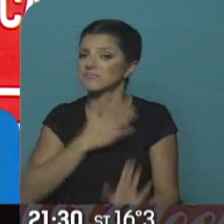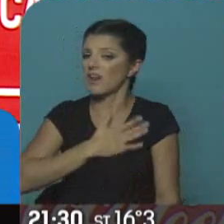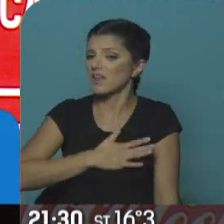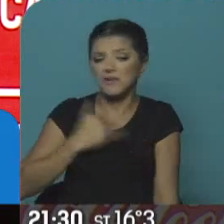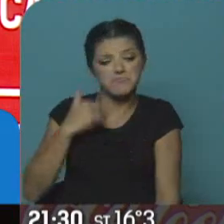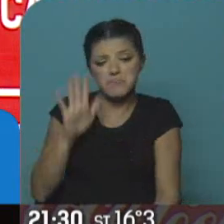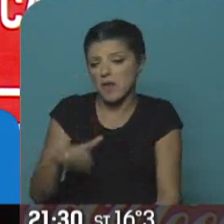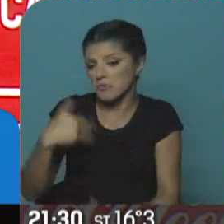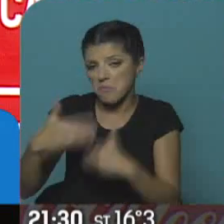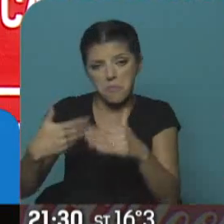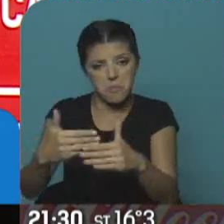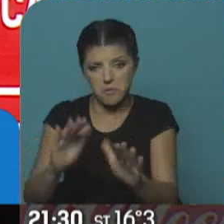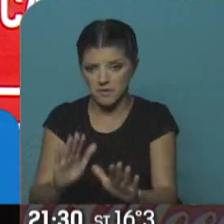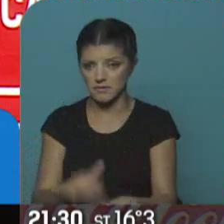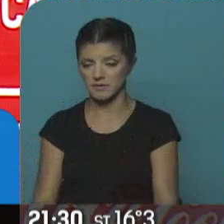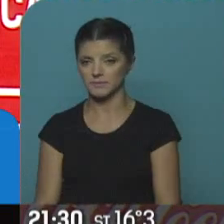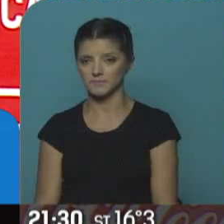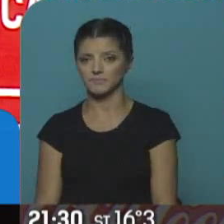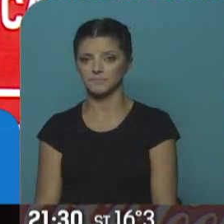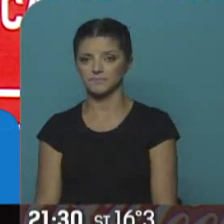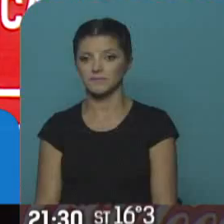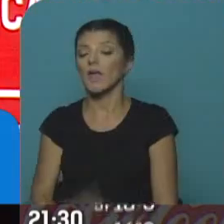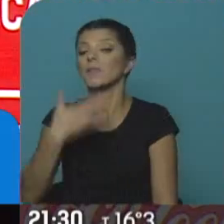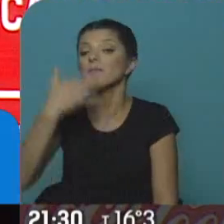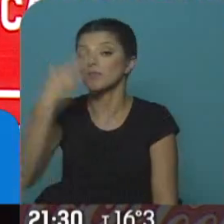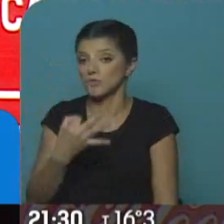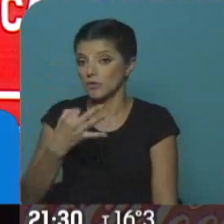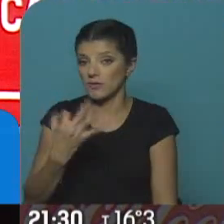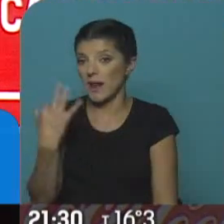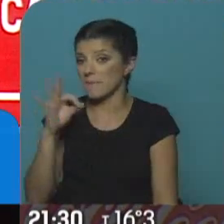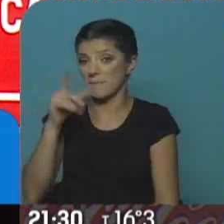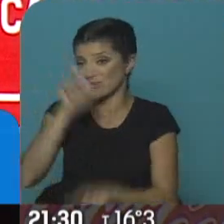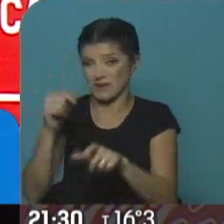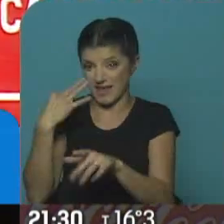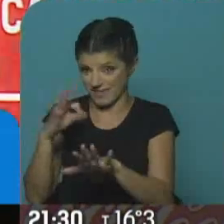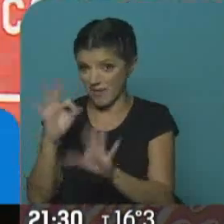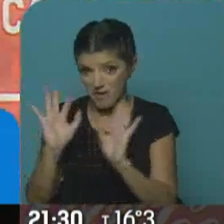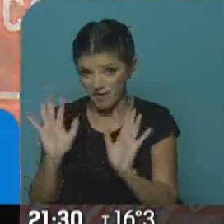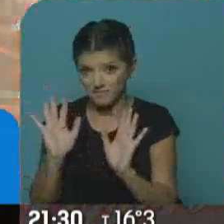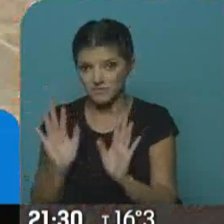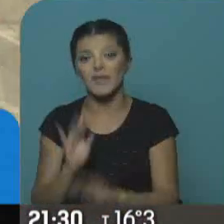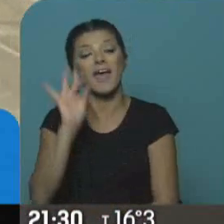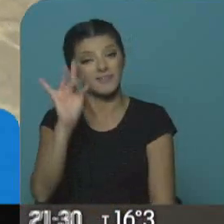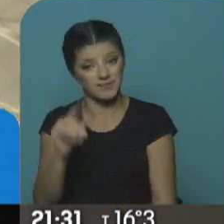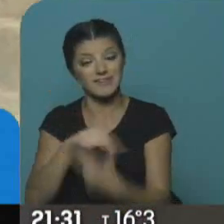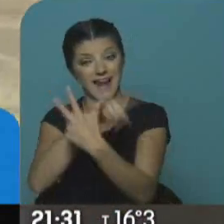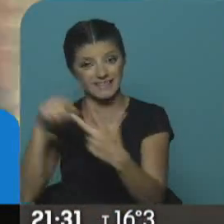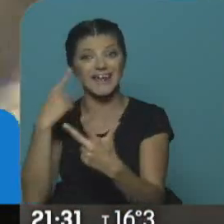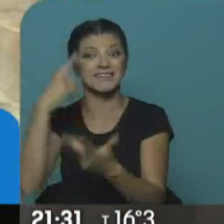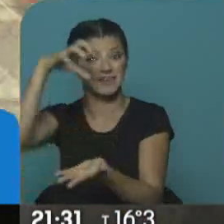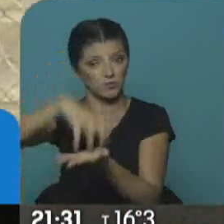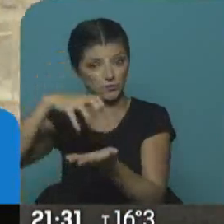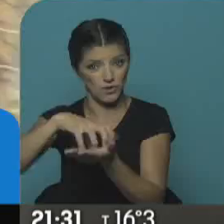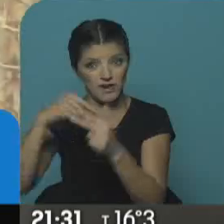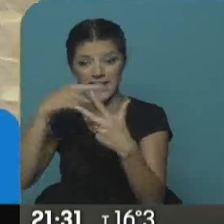esperando que las cosas sucedan y que tomen las decisiones, lo que lo tienen que tomar. No es fácil reunir a tres instituciones y llegar a